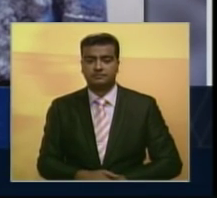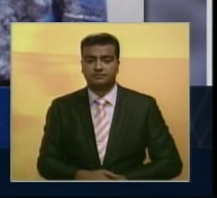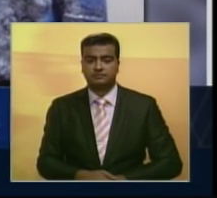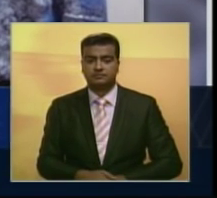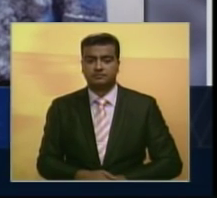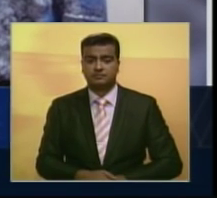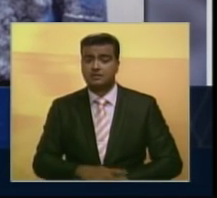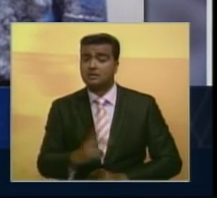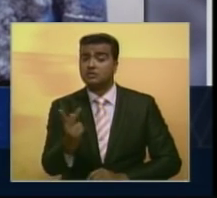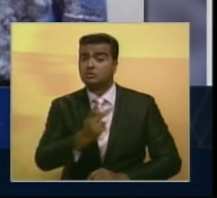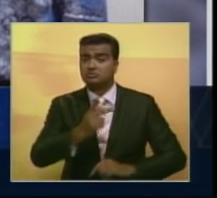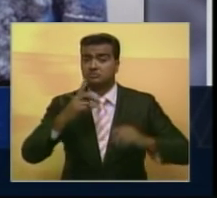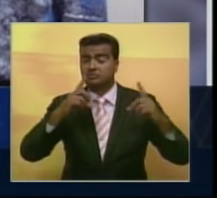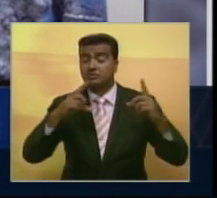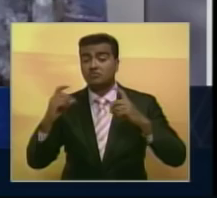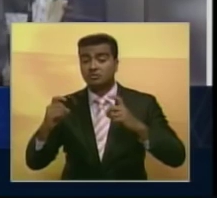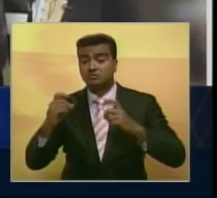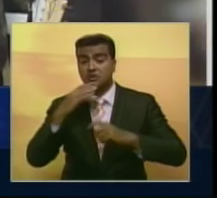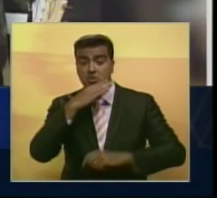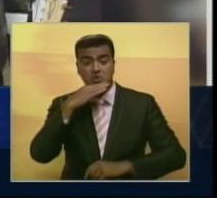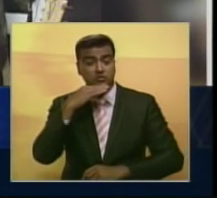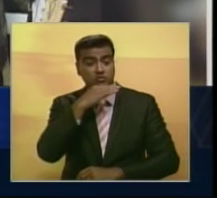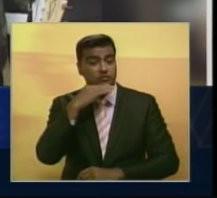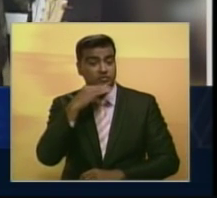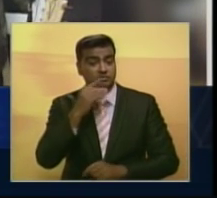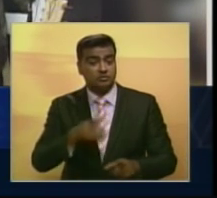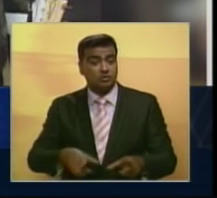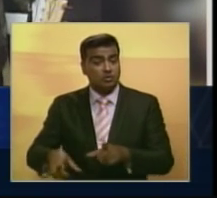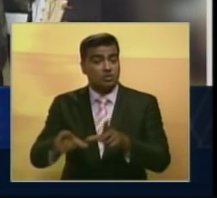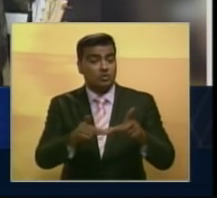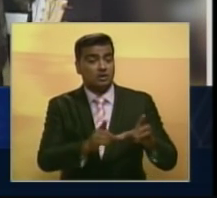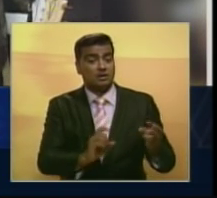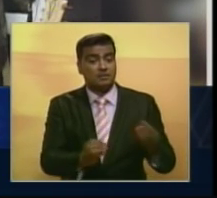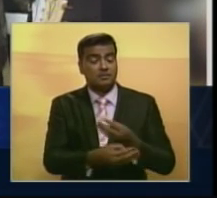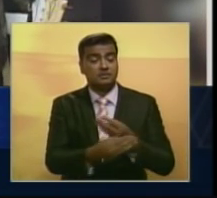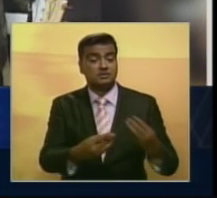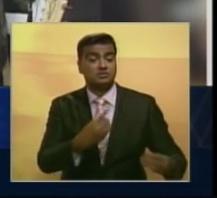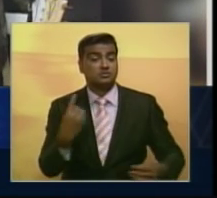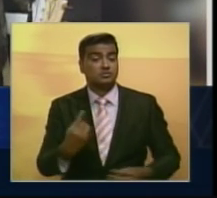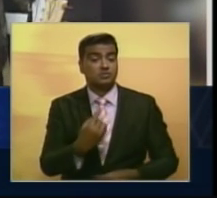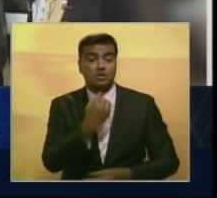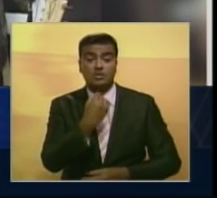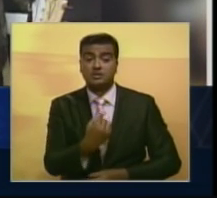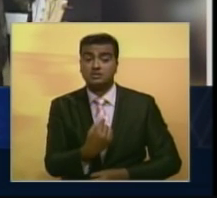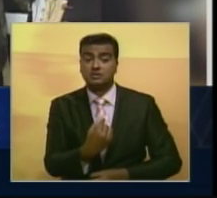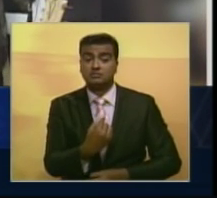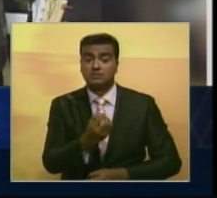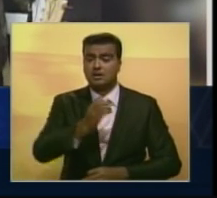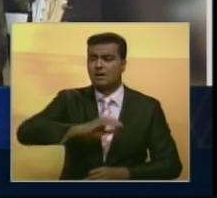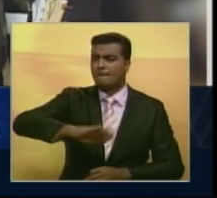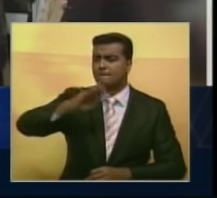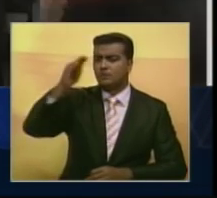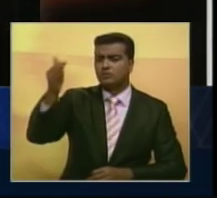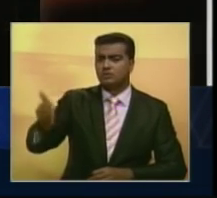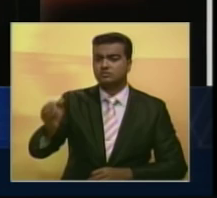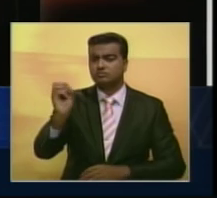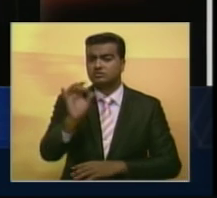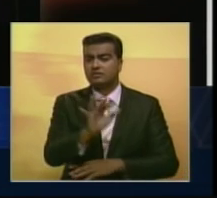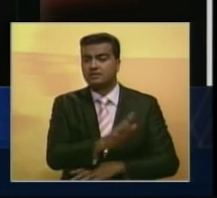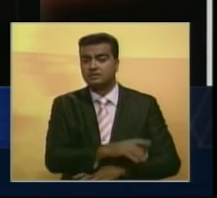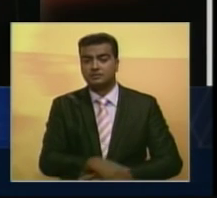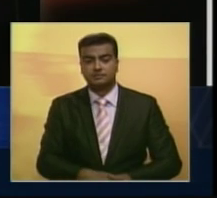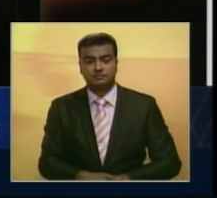estrella estadounidense se celebró en octubre, en un lugar que la publicación solo indica que era montañoso y selvático.